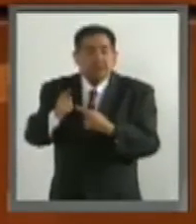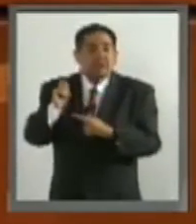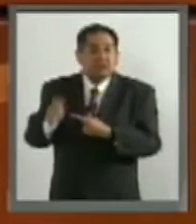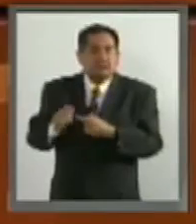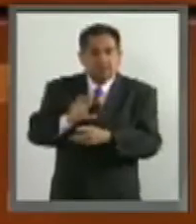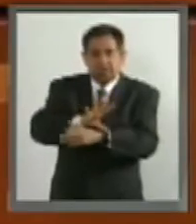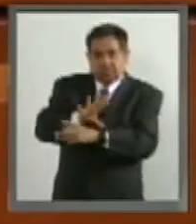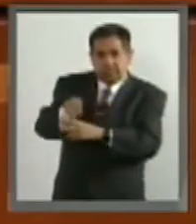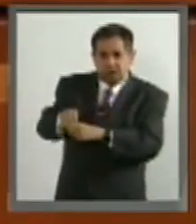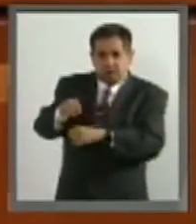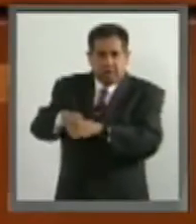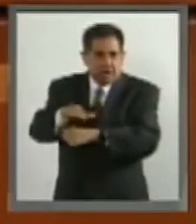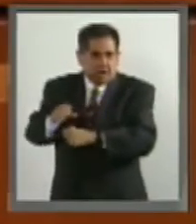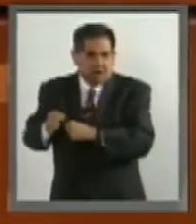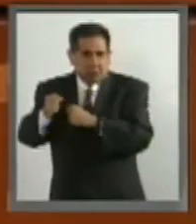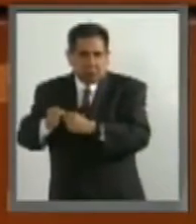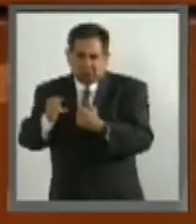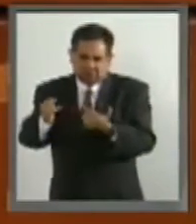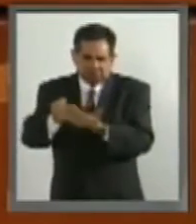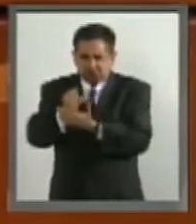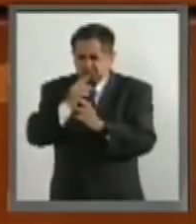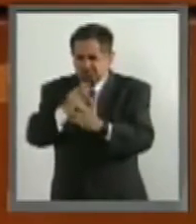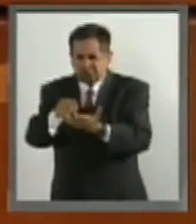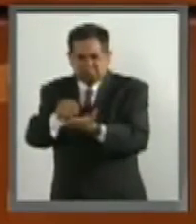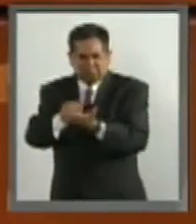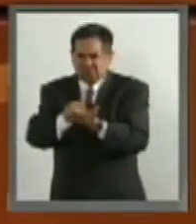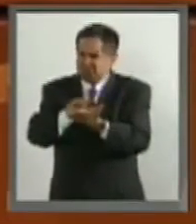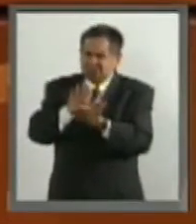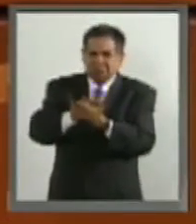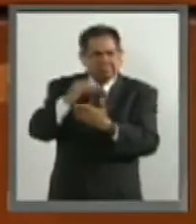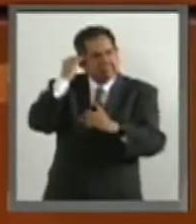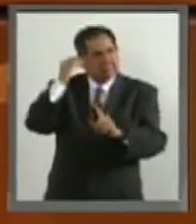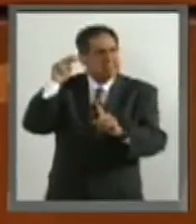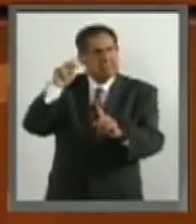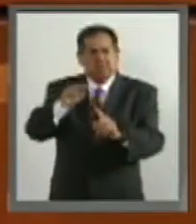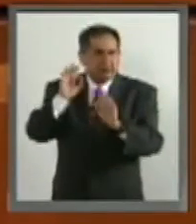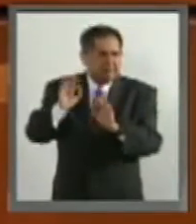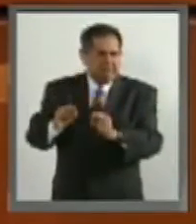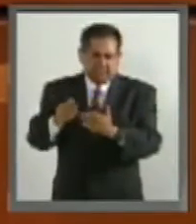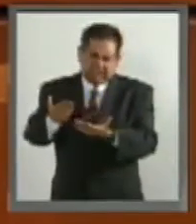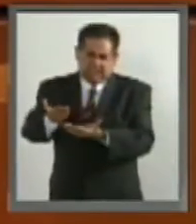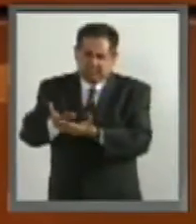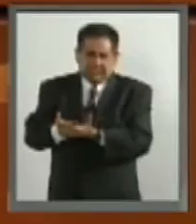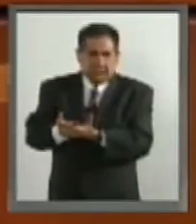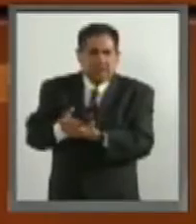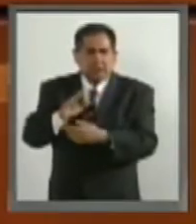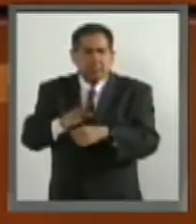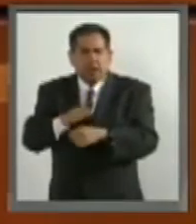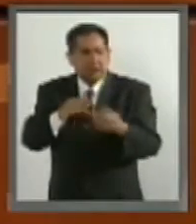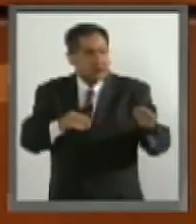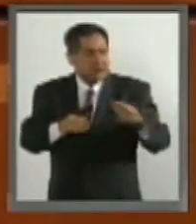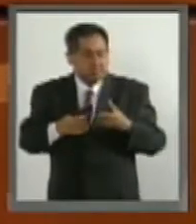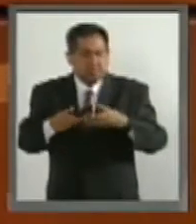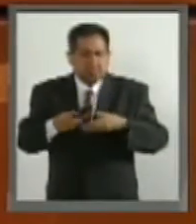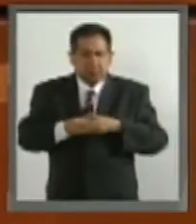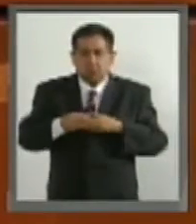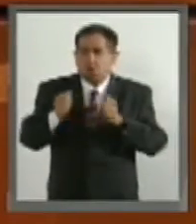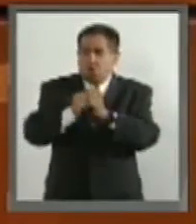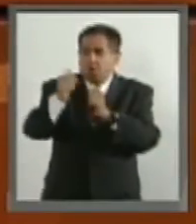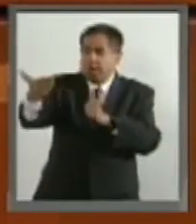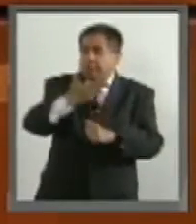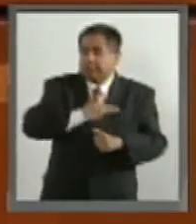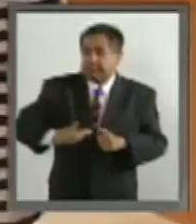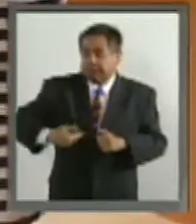que se fortalece en este dictamen el enfoque original que nos mandó el presidente